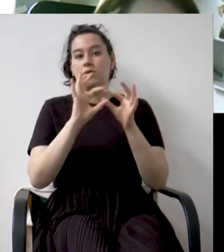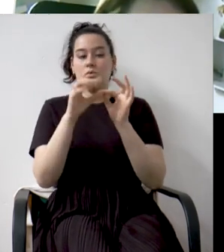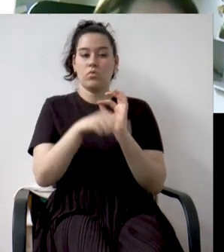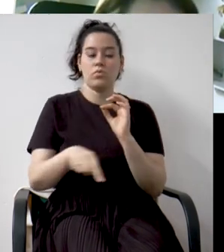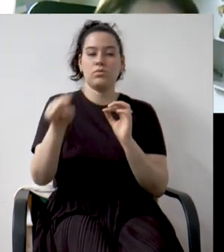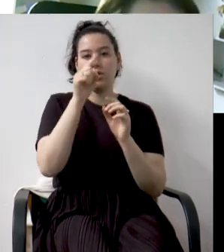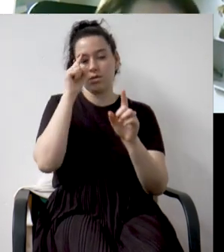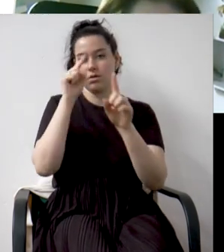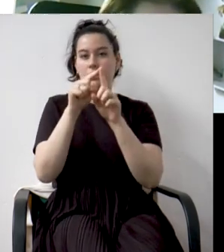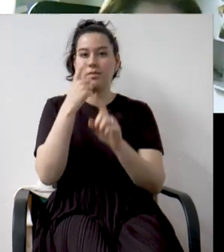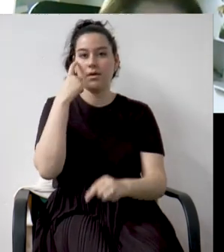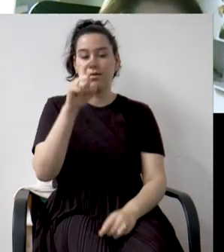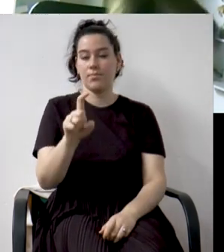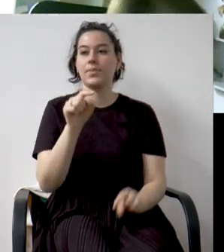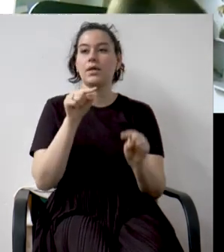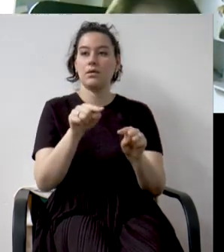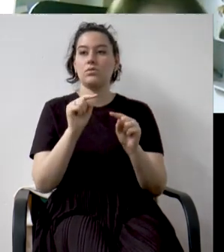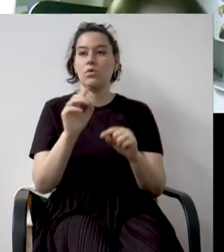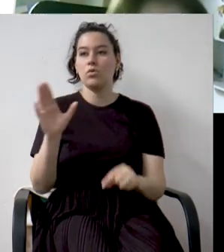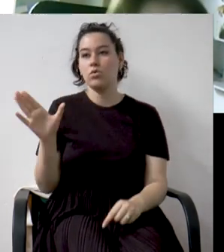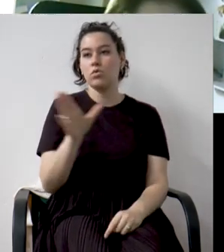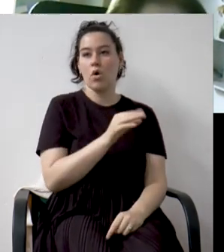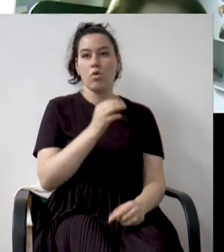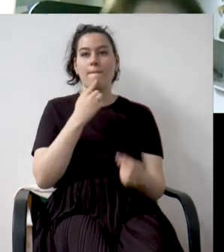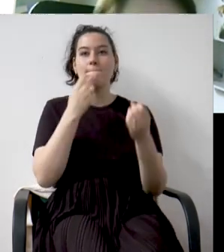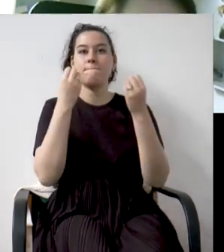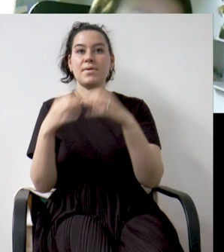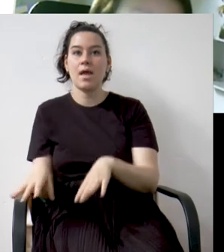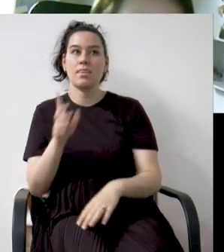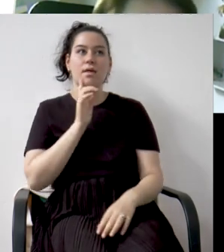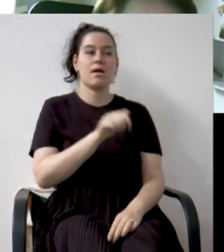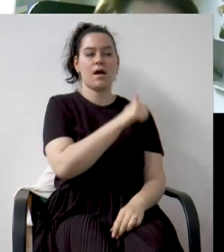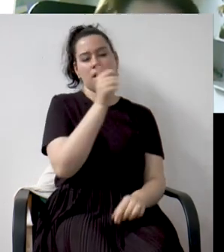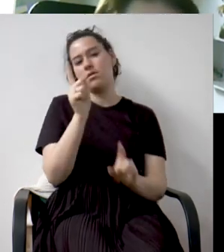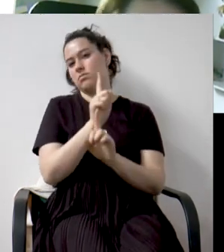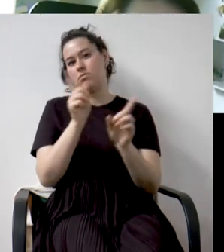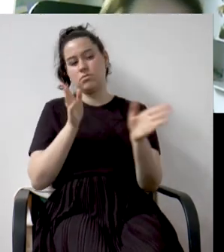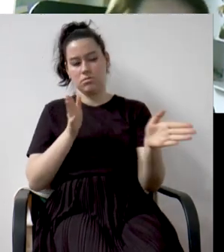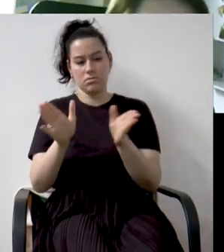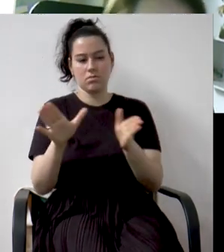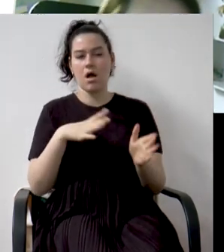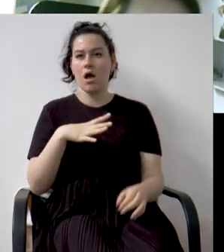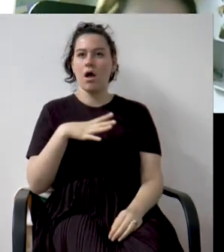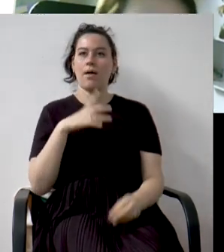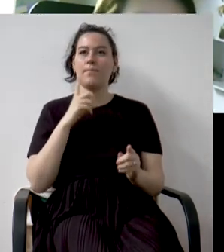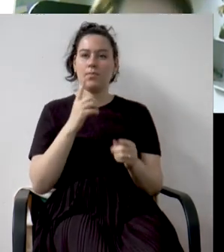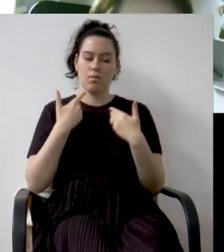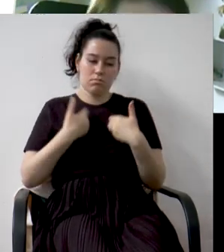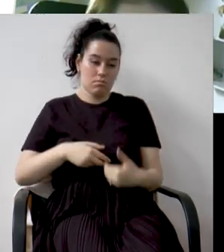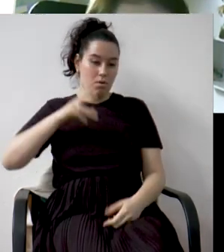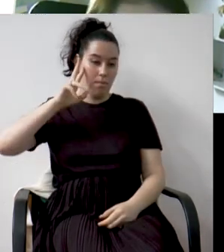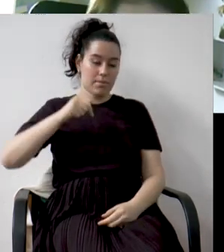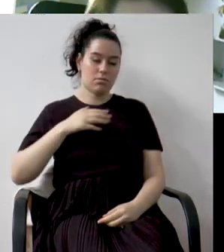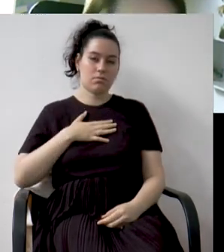ven. Y en esto no todo es perder ni todo es ganar. Tal como yo lo veo, esta es mi visión personal lo que voy a decir